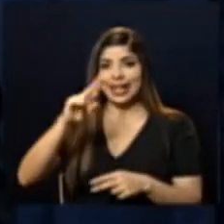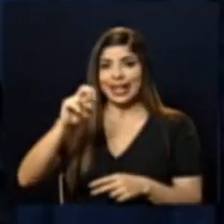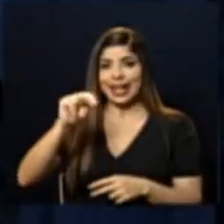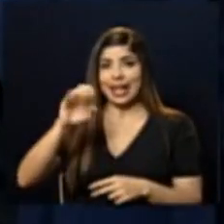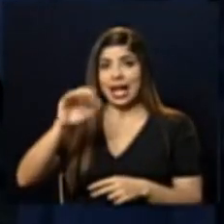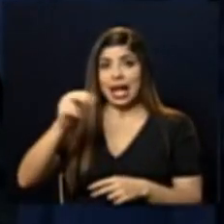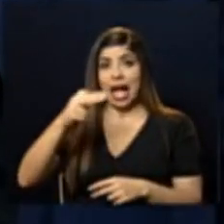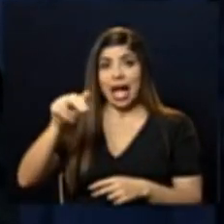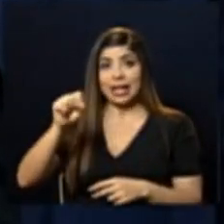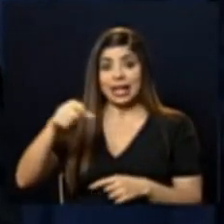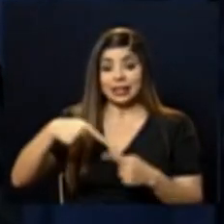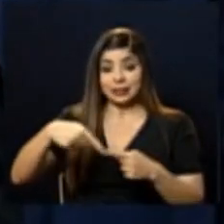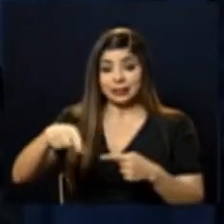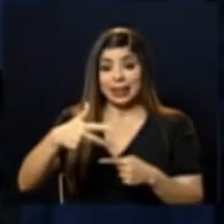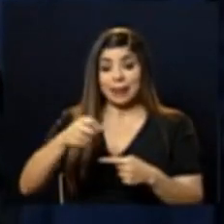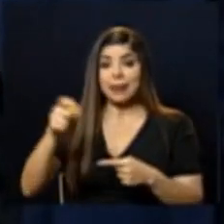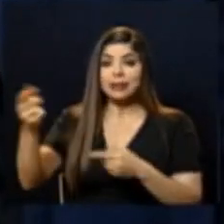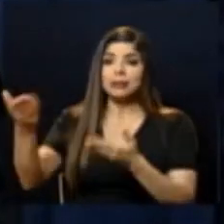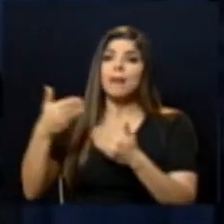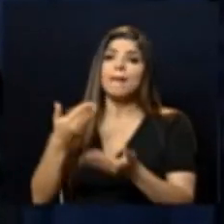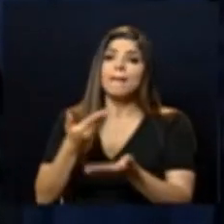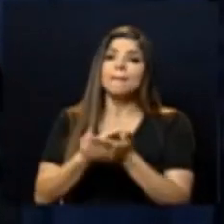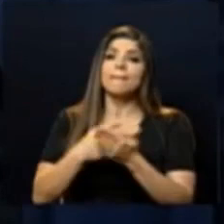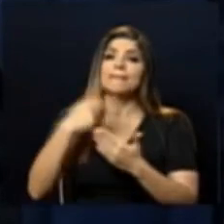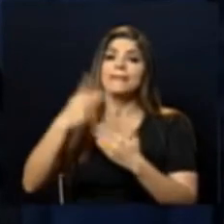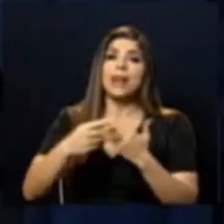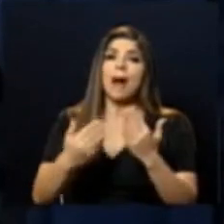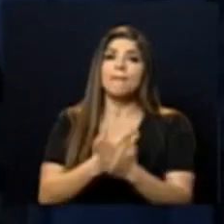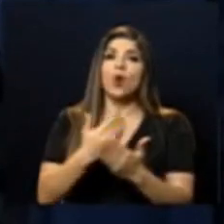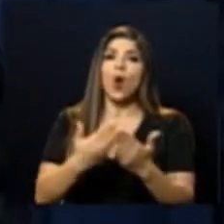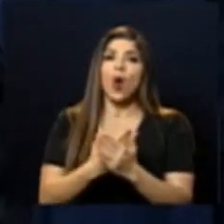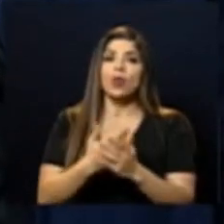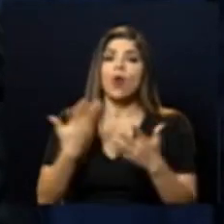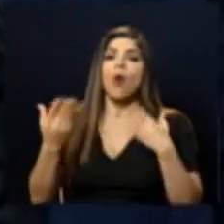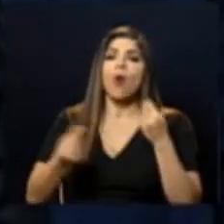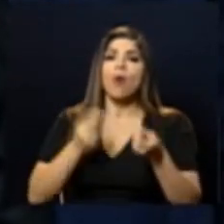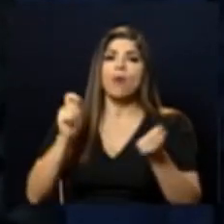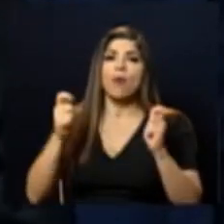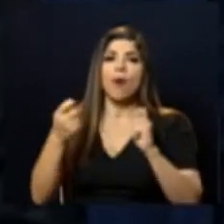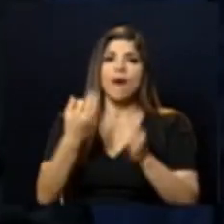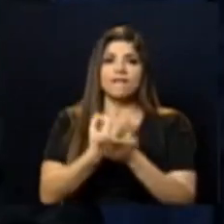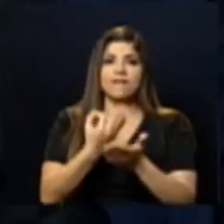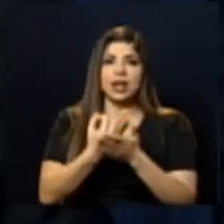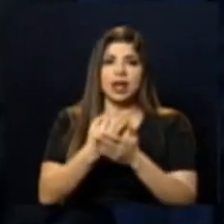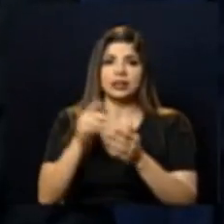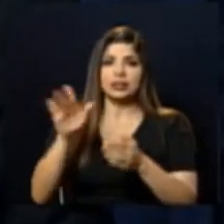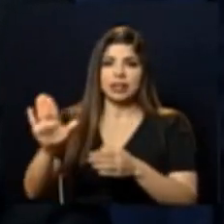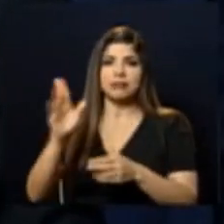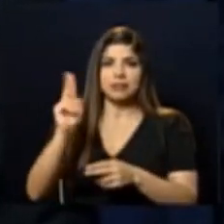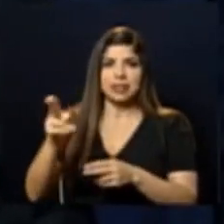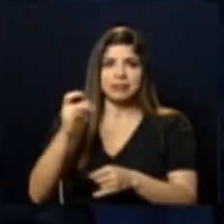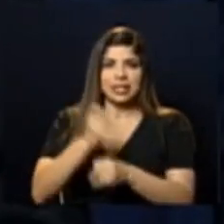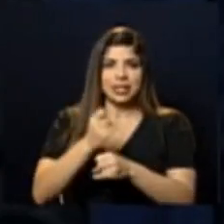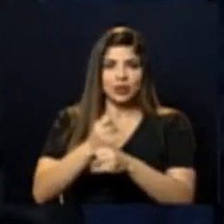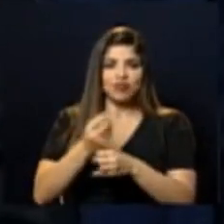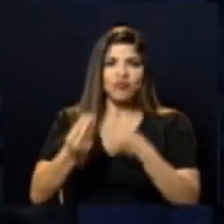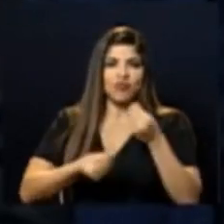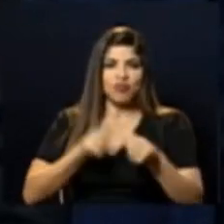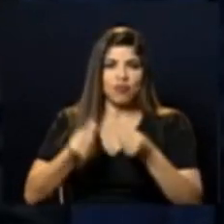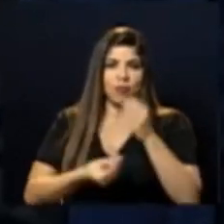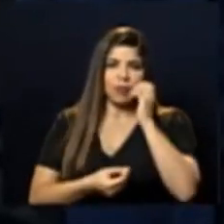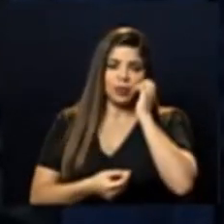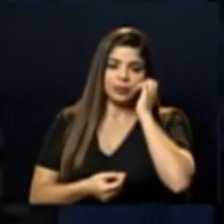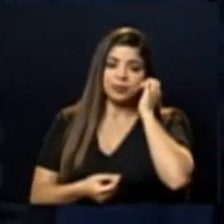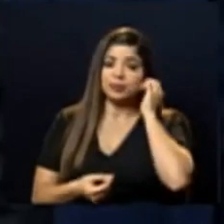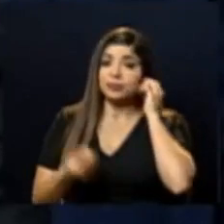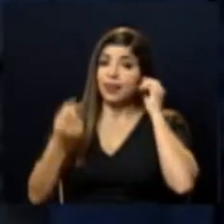este trimestre me presente el plan de modernización y reestructuración financiera de la institución.